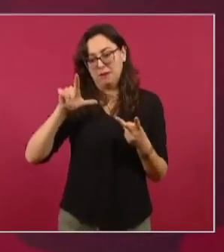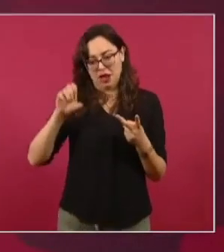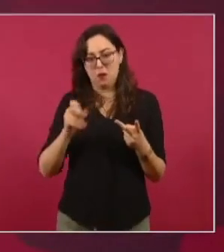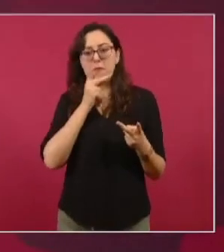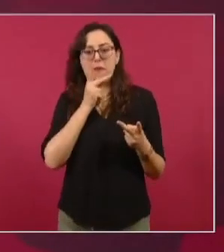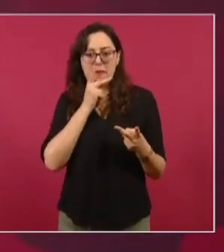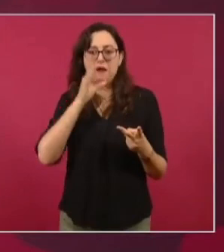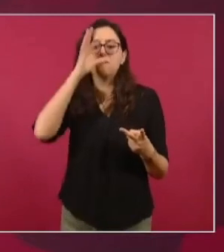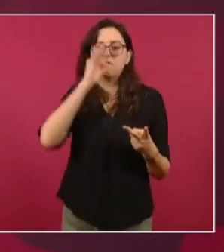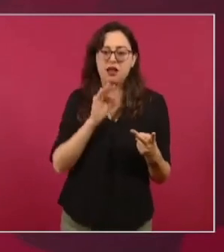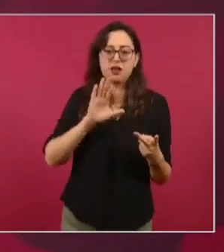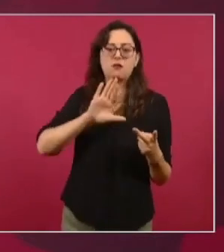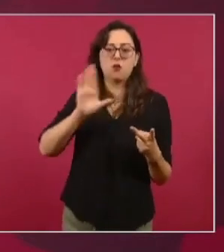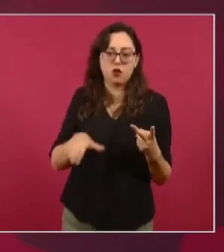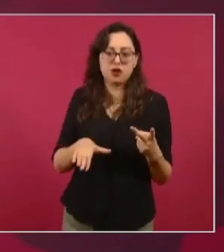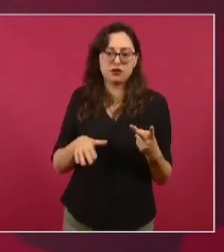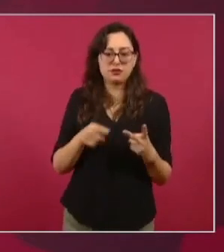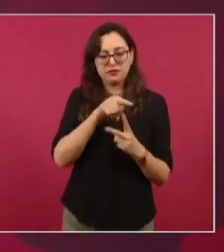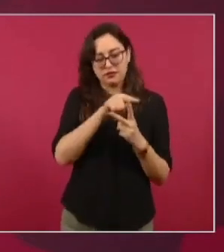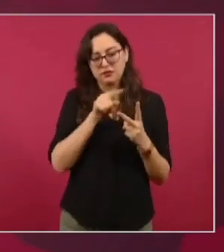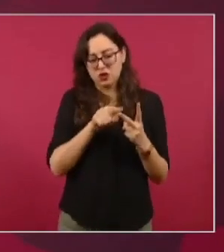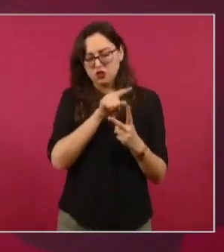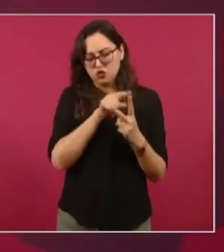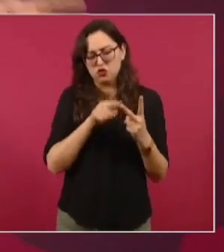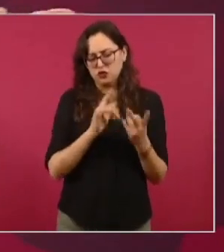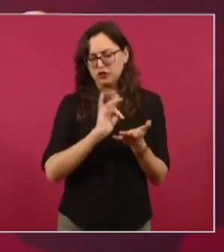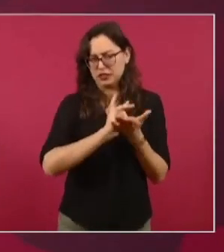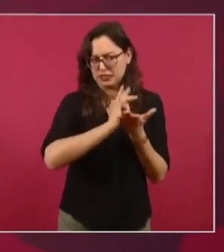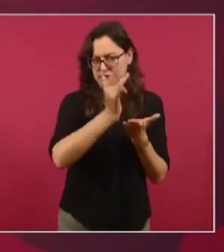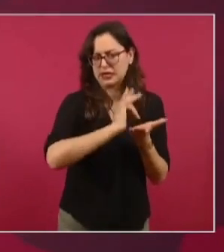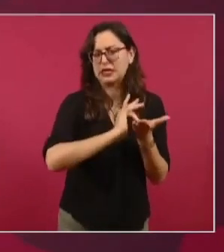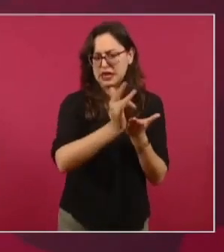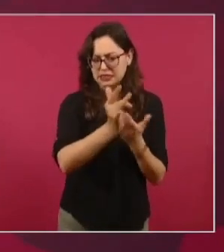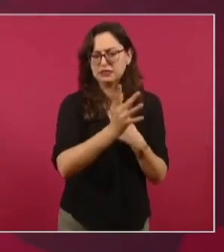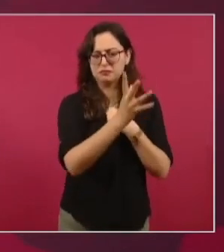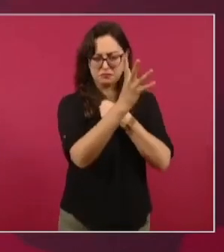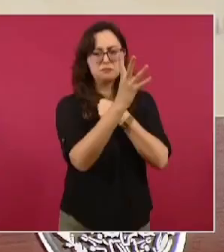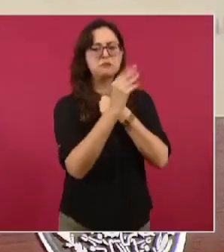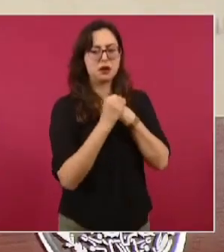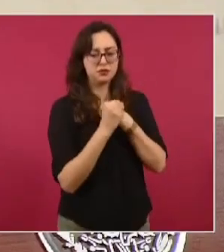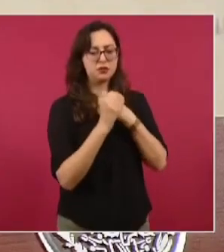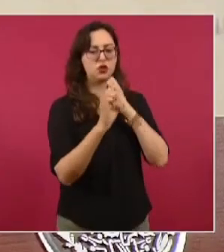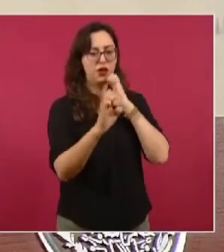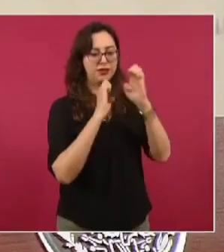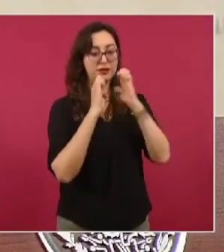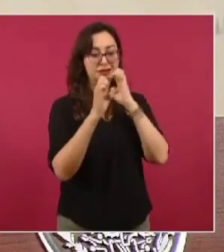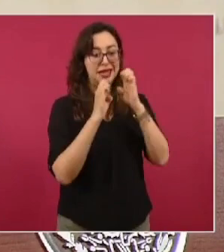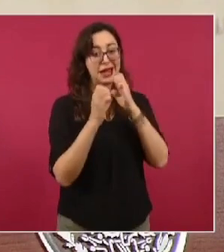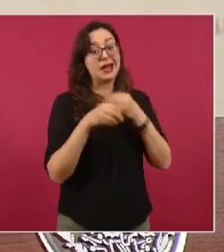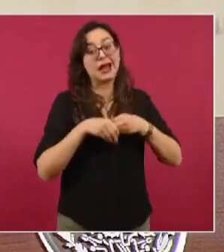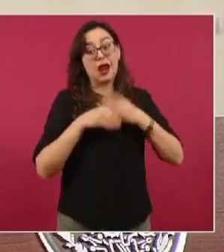porque él lo autorizó y a Jacobo desde luego me la hicieron grabada